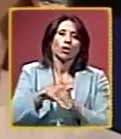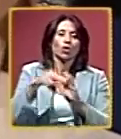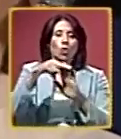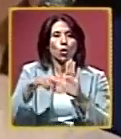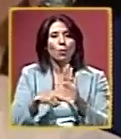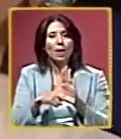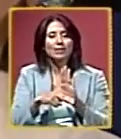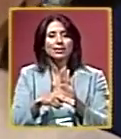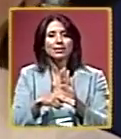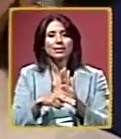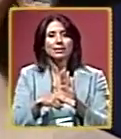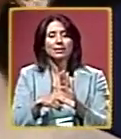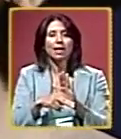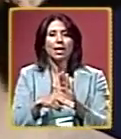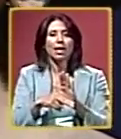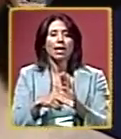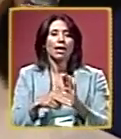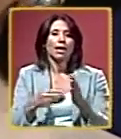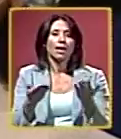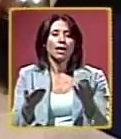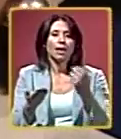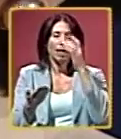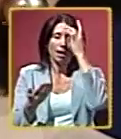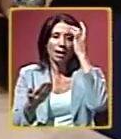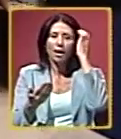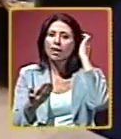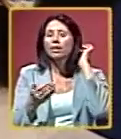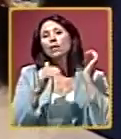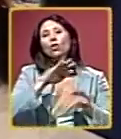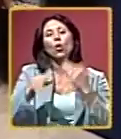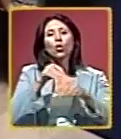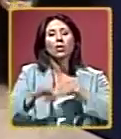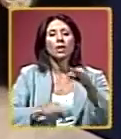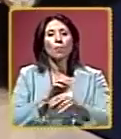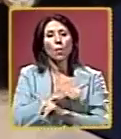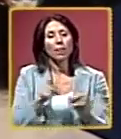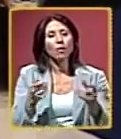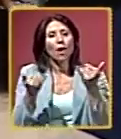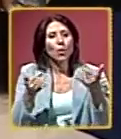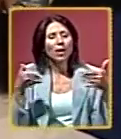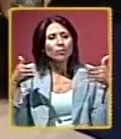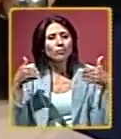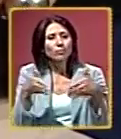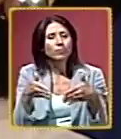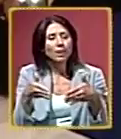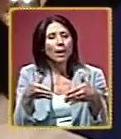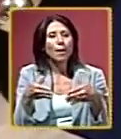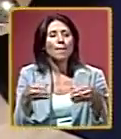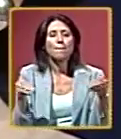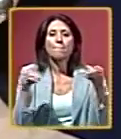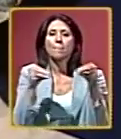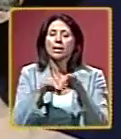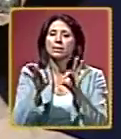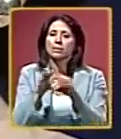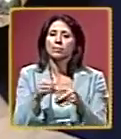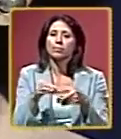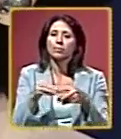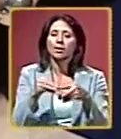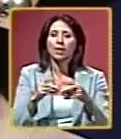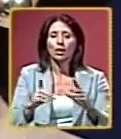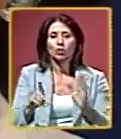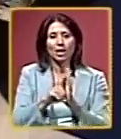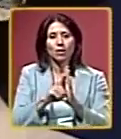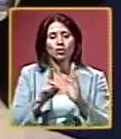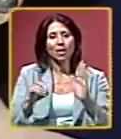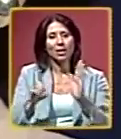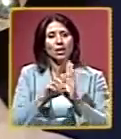normas, sobre todo cuando van de todo tipo, ¿verdad? Pero en este caso cuando está el más elemental de los derechos, que es el derecho a la vida.